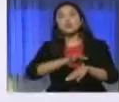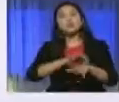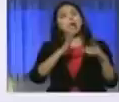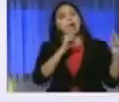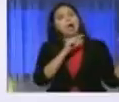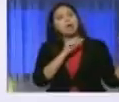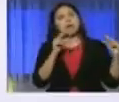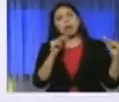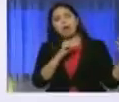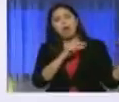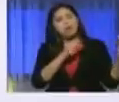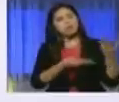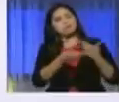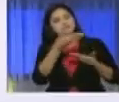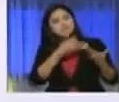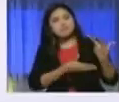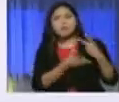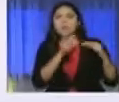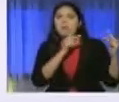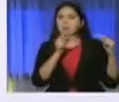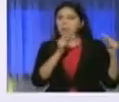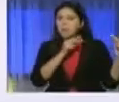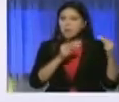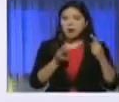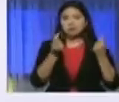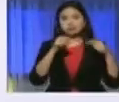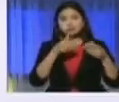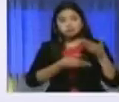conversando, intercambiando criterios.